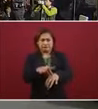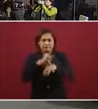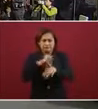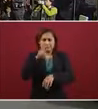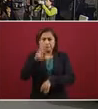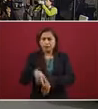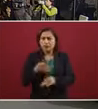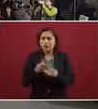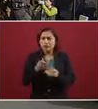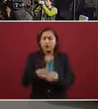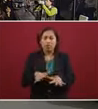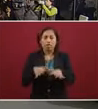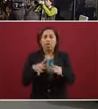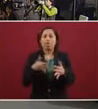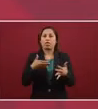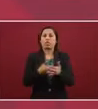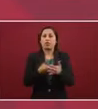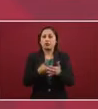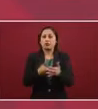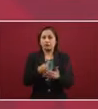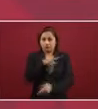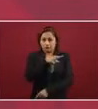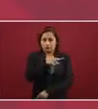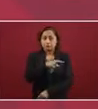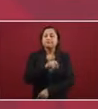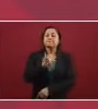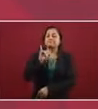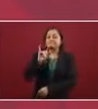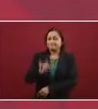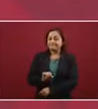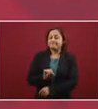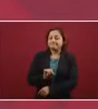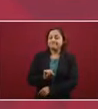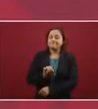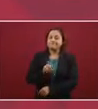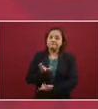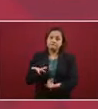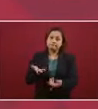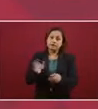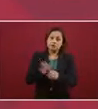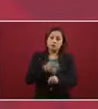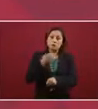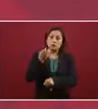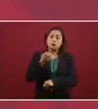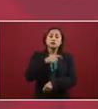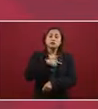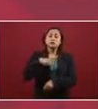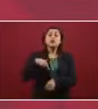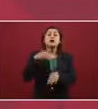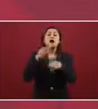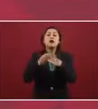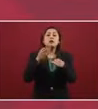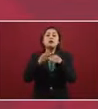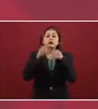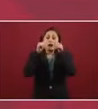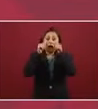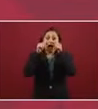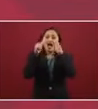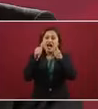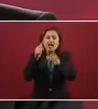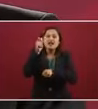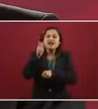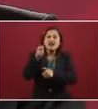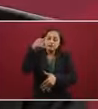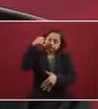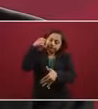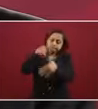haciendo? Pues estamos atendiendo las causas, porque siempre se habló